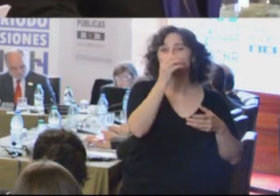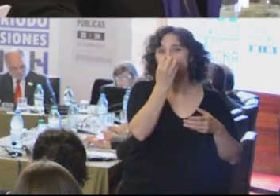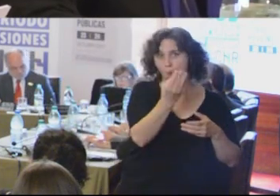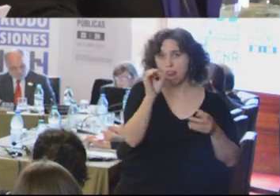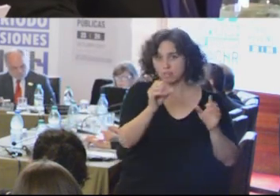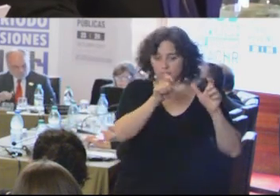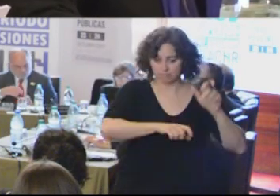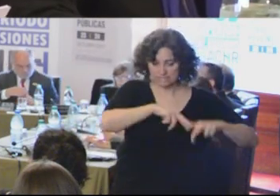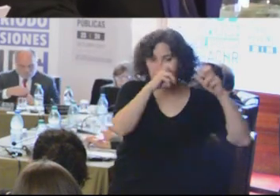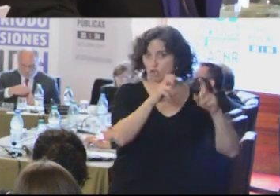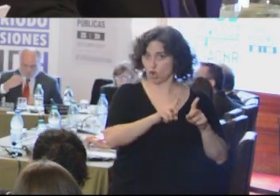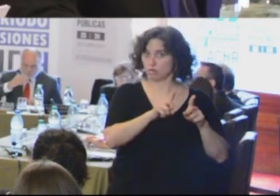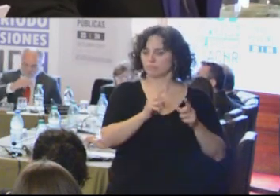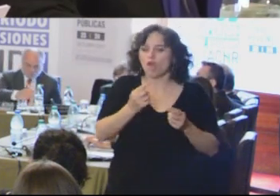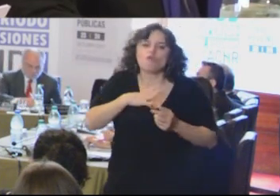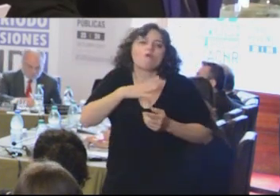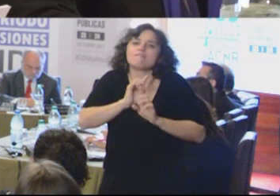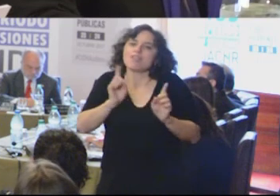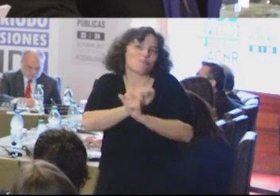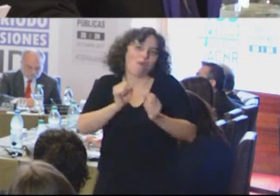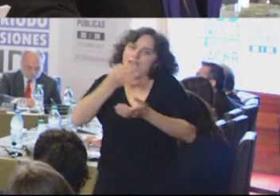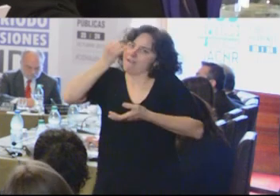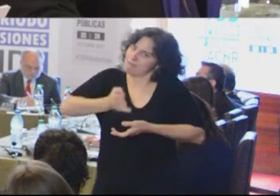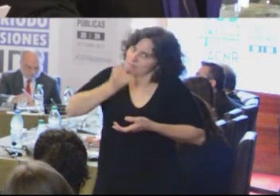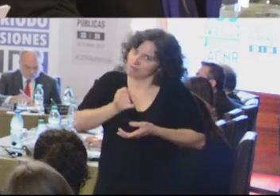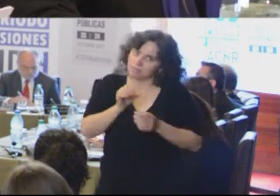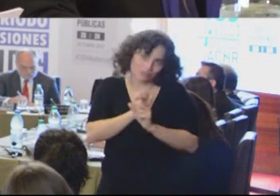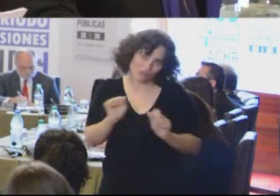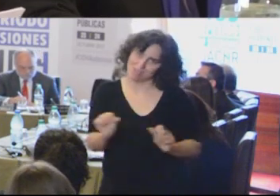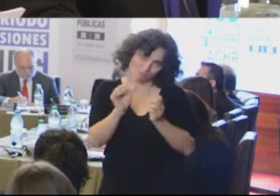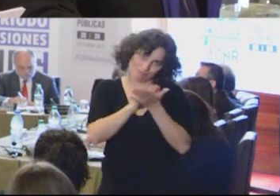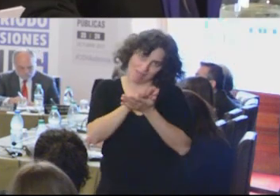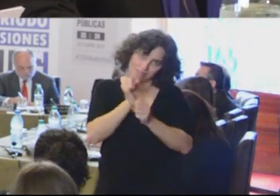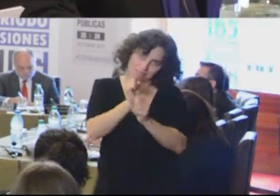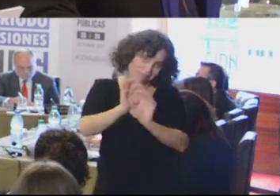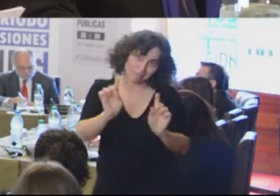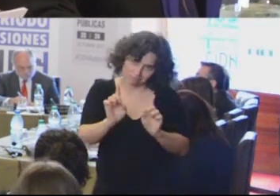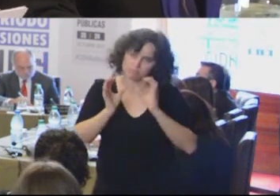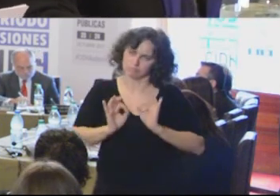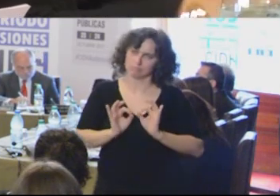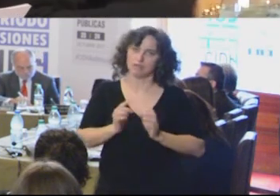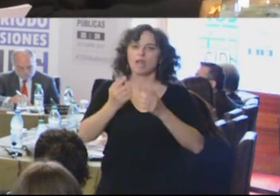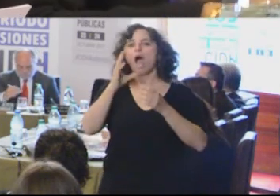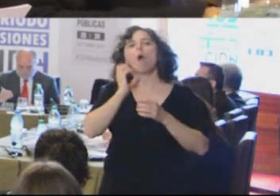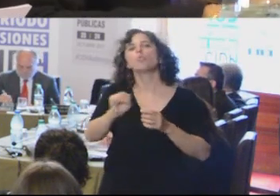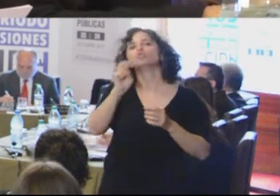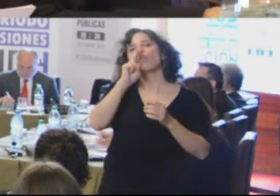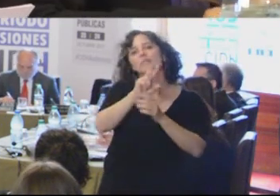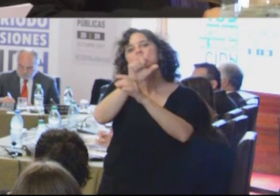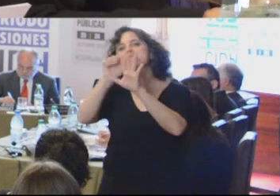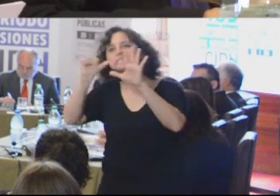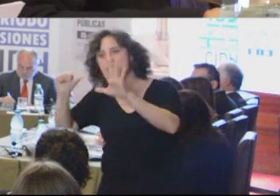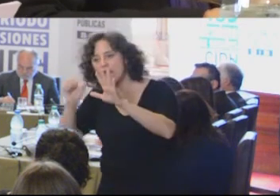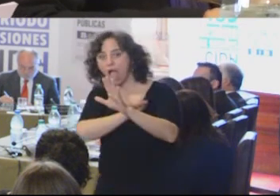no puede afirmarse entonces kalle inoperancia no más entre agosto de 2016 y